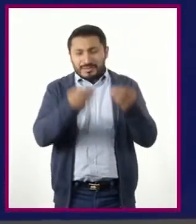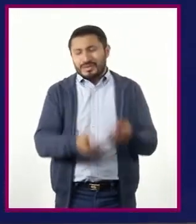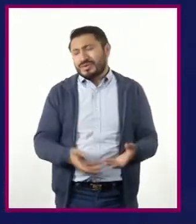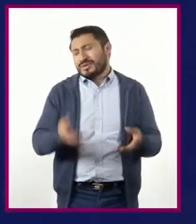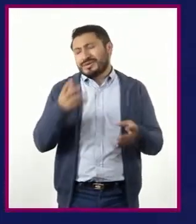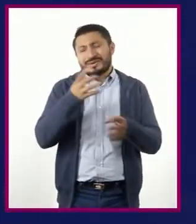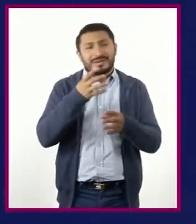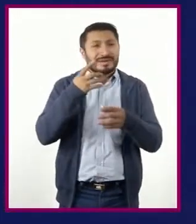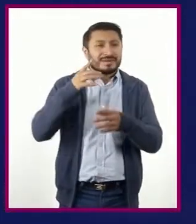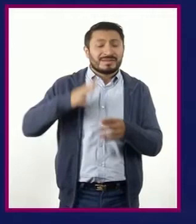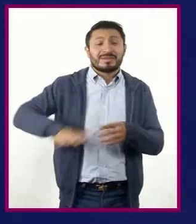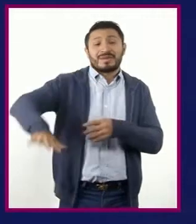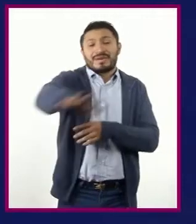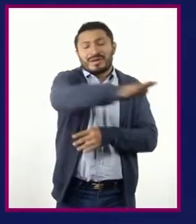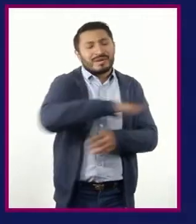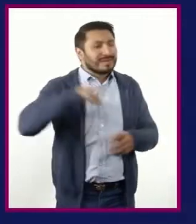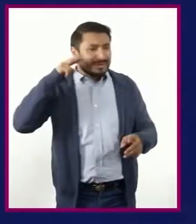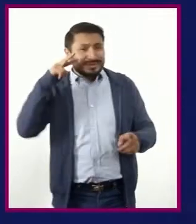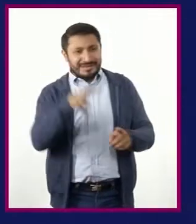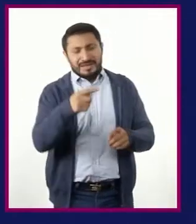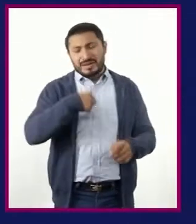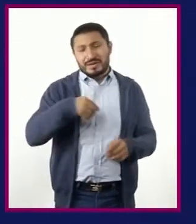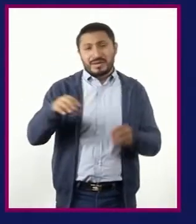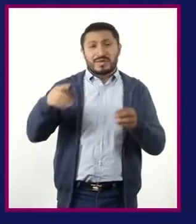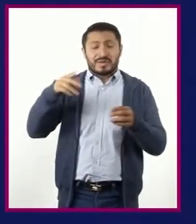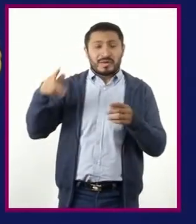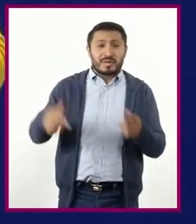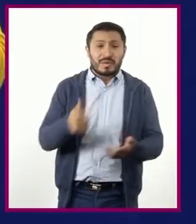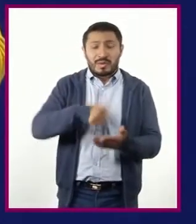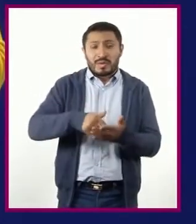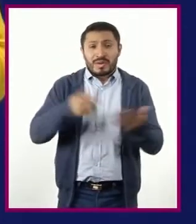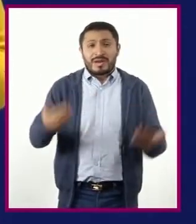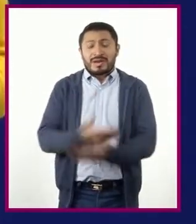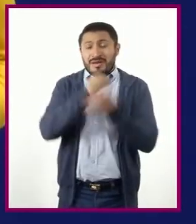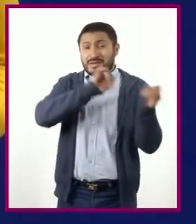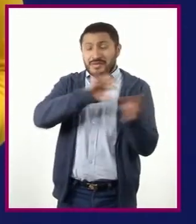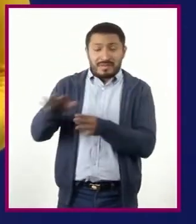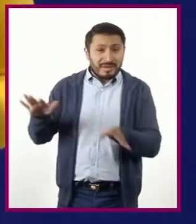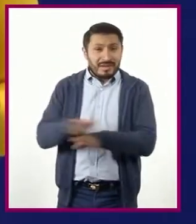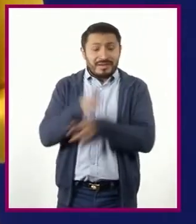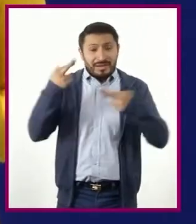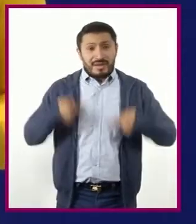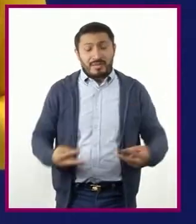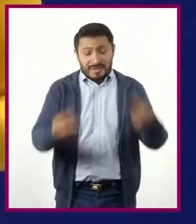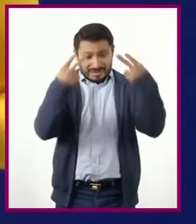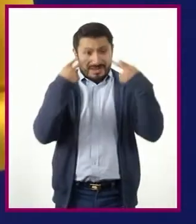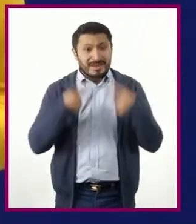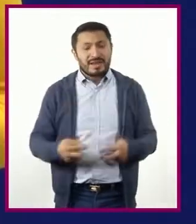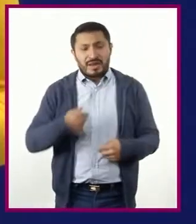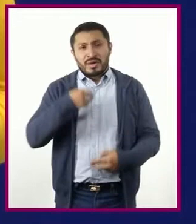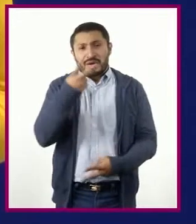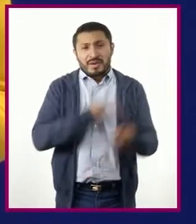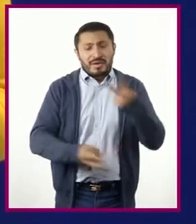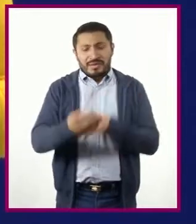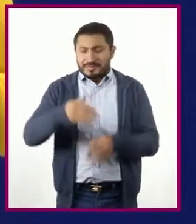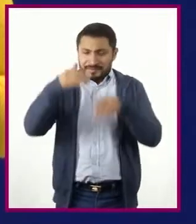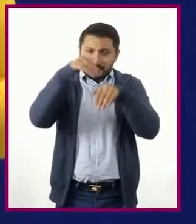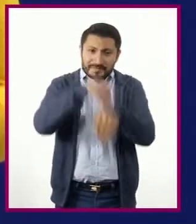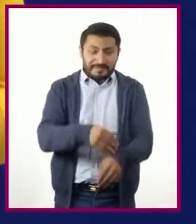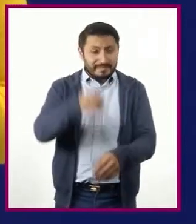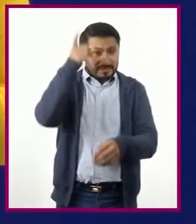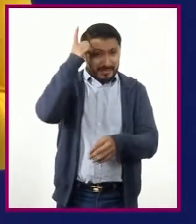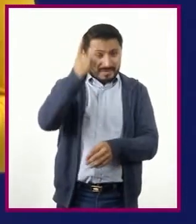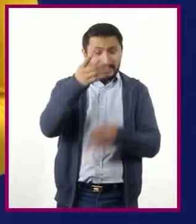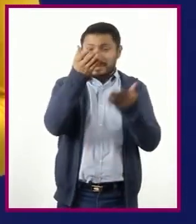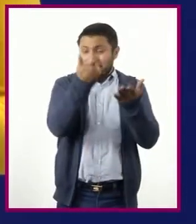se extiende, dejé mi patria, mudé vestido, y en el traje que me veis vine a servir a vuestro dueño.